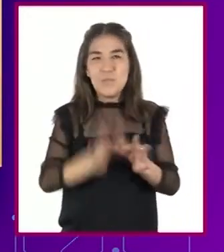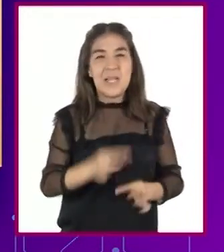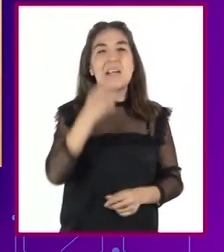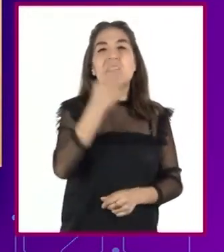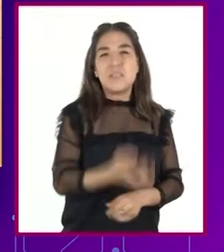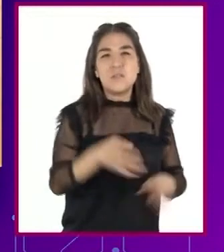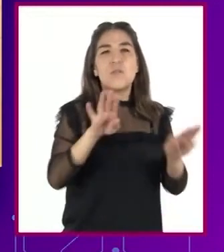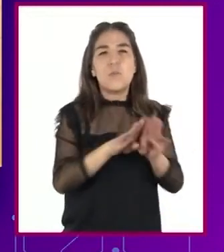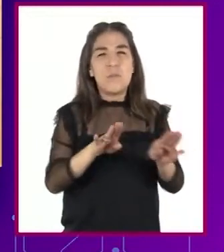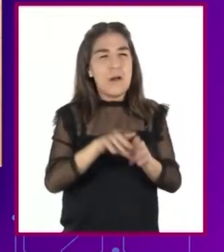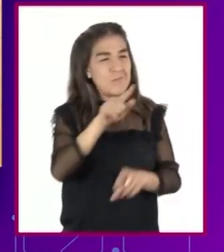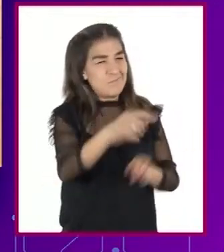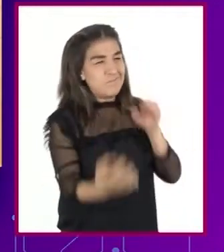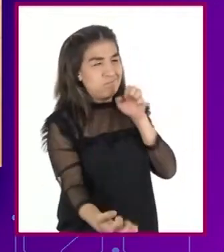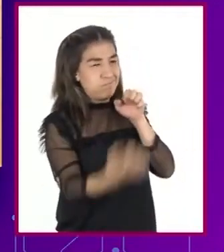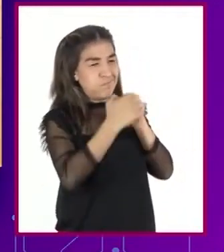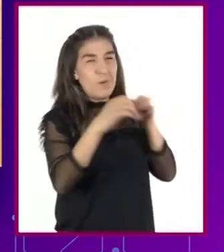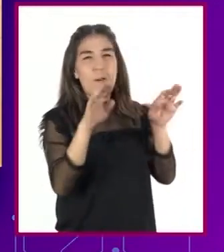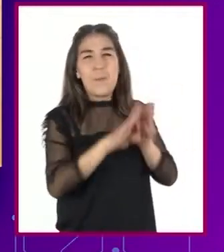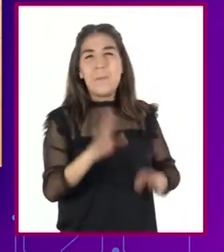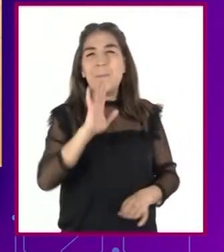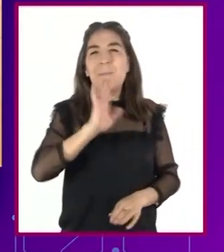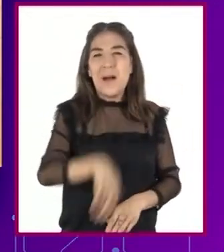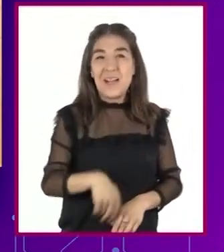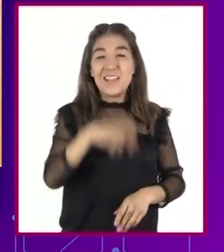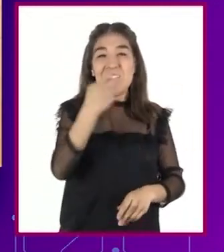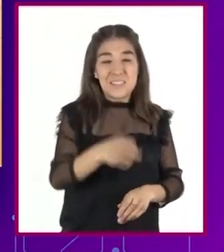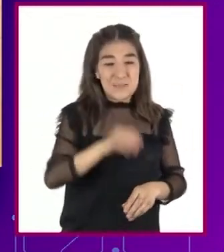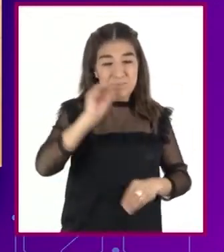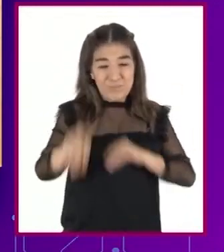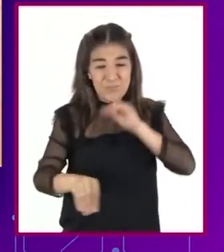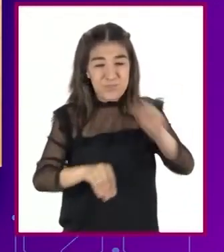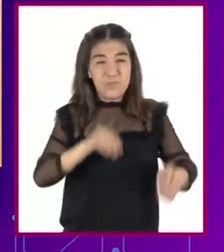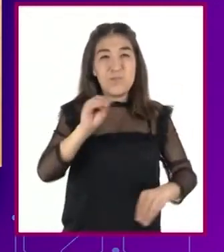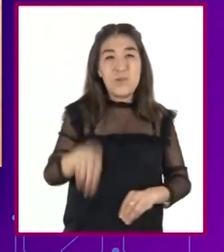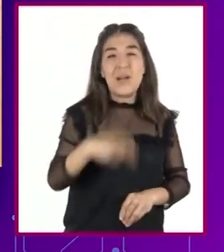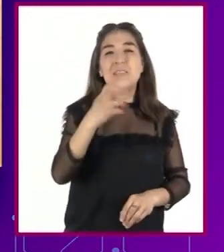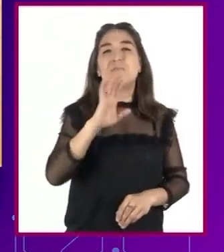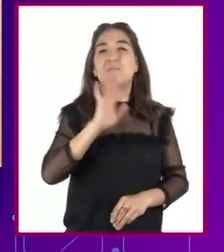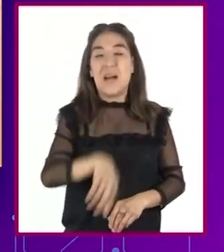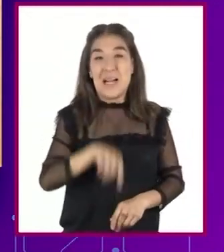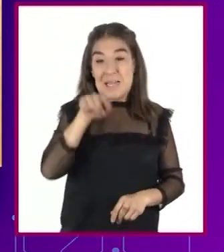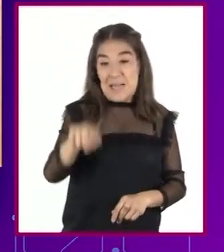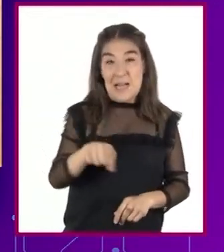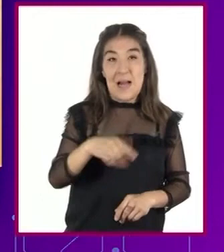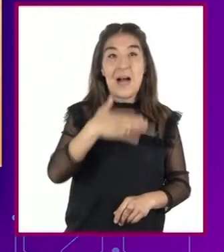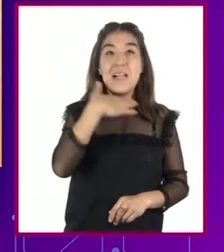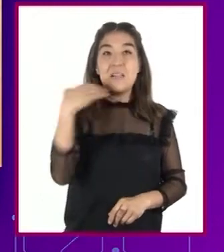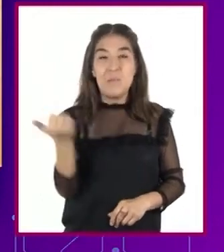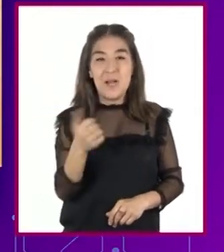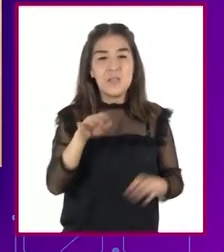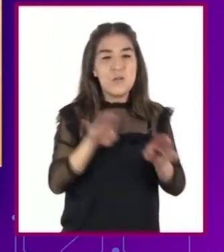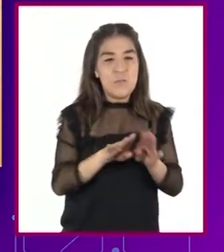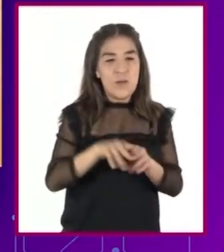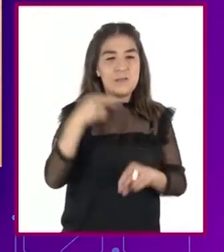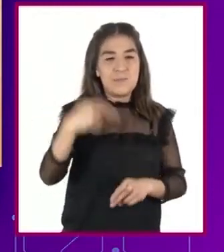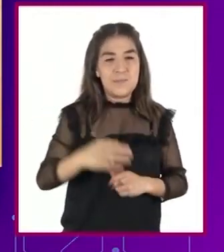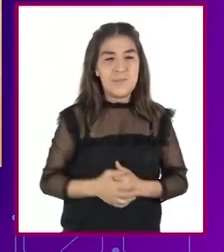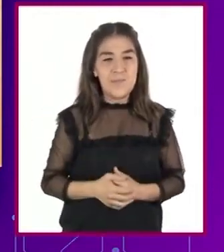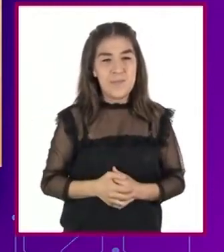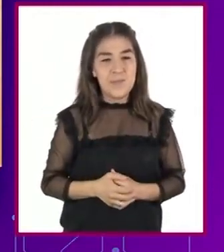desengaño se extendió por toda Europa y en Alemania dio origen al movimiento Sturm und Drang, que